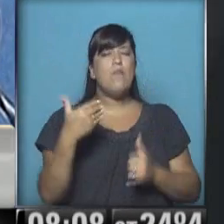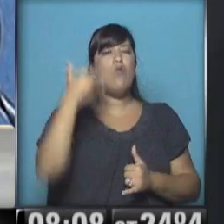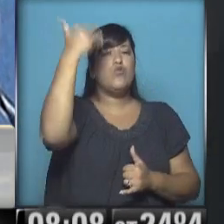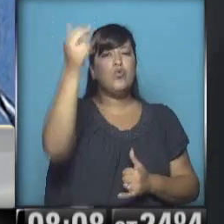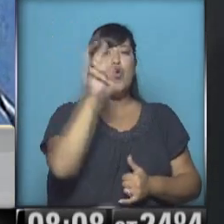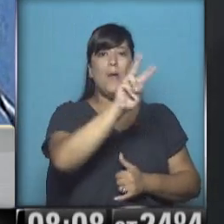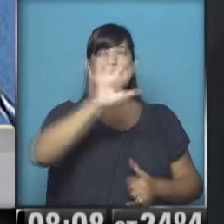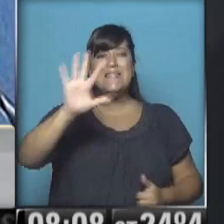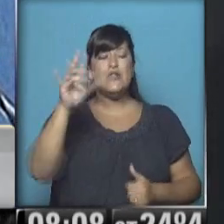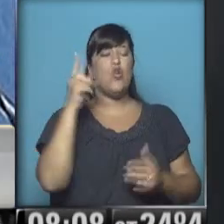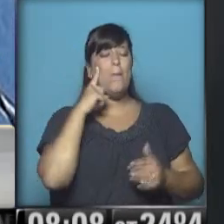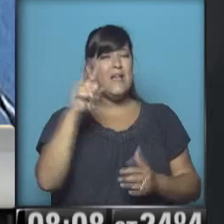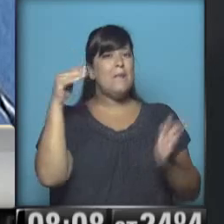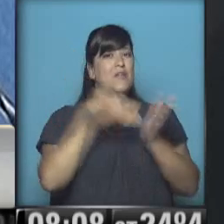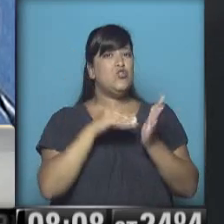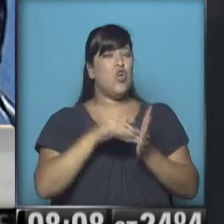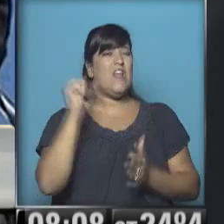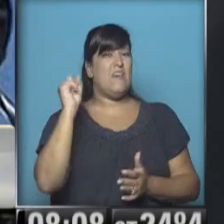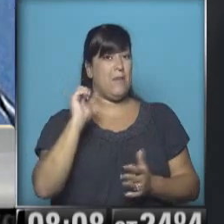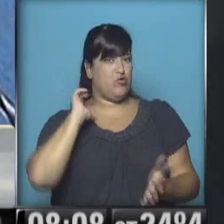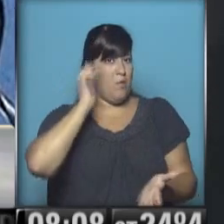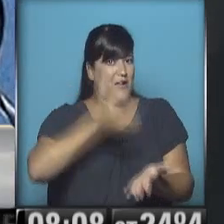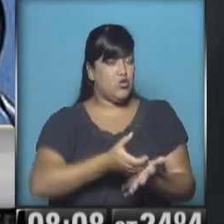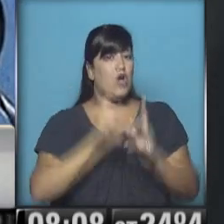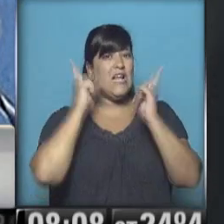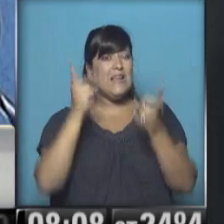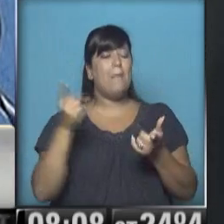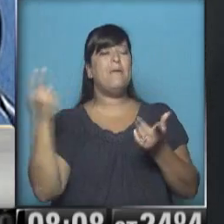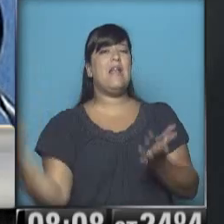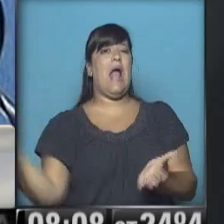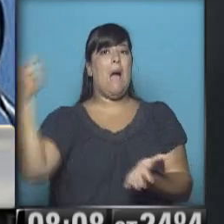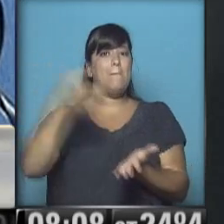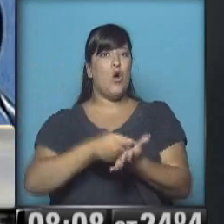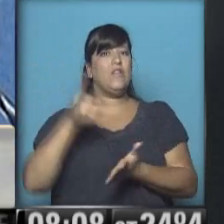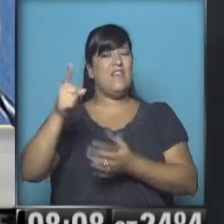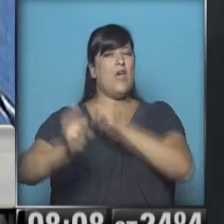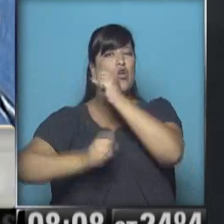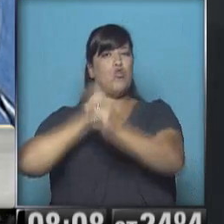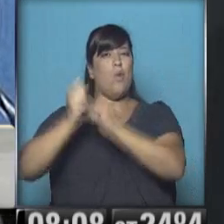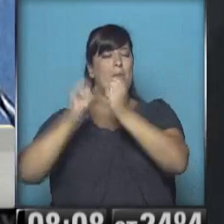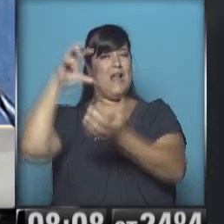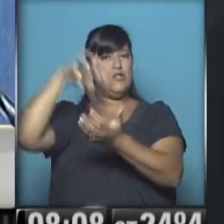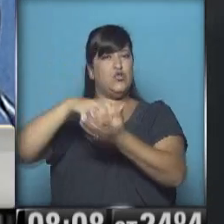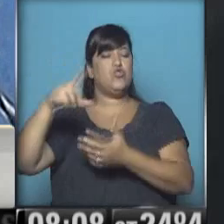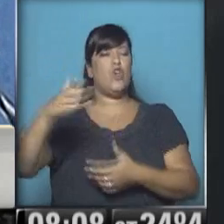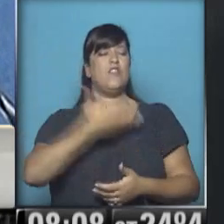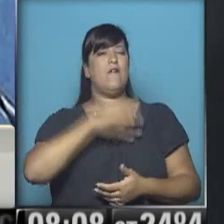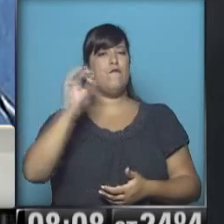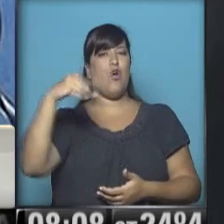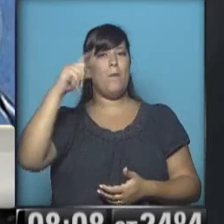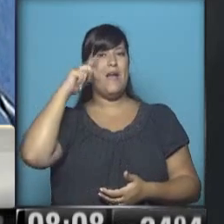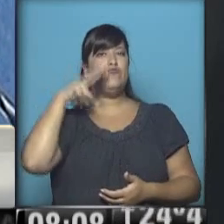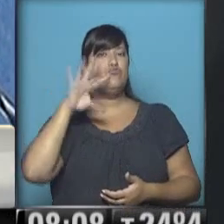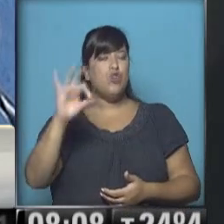casi 25.000 millones de pesos si incluimos también un aporte financiero de la Corporación Andina de Fomento, con el objeto de